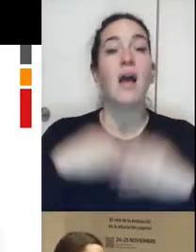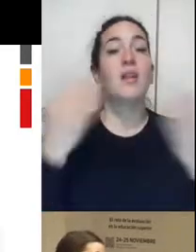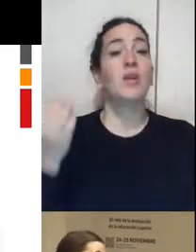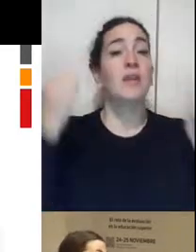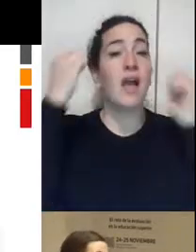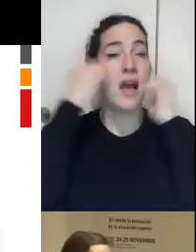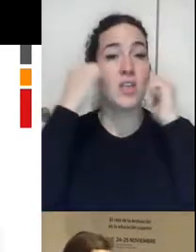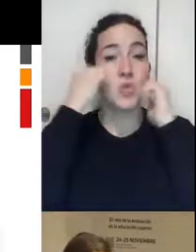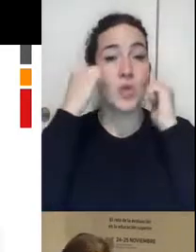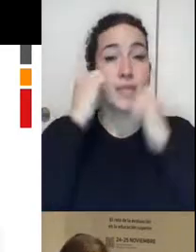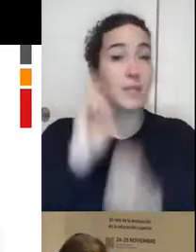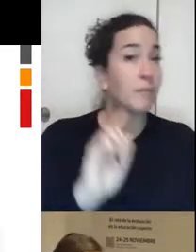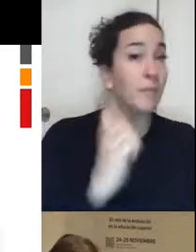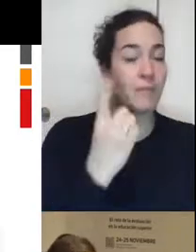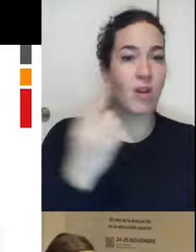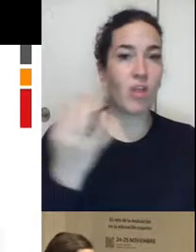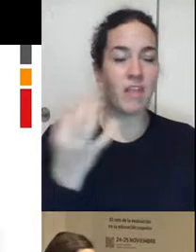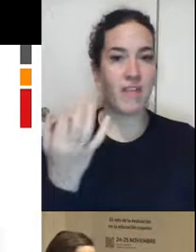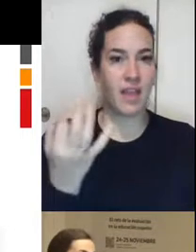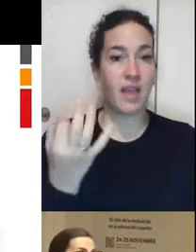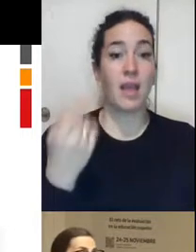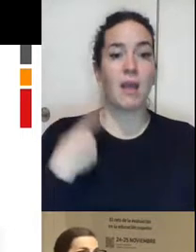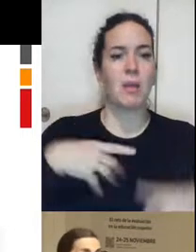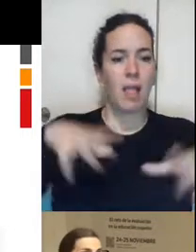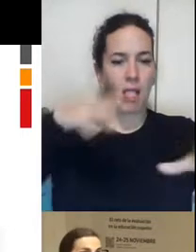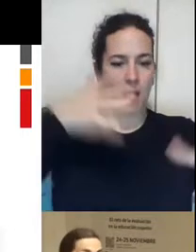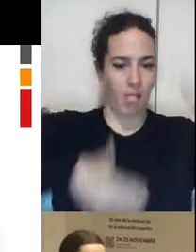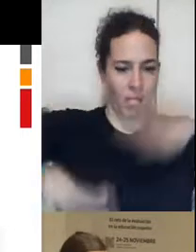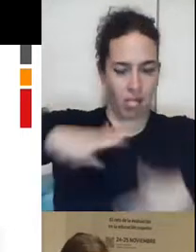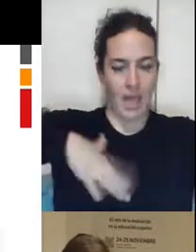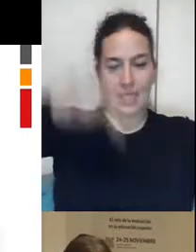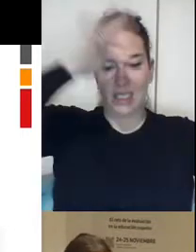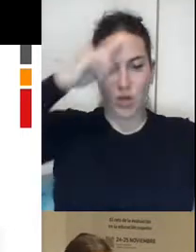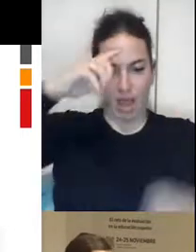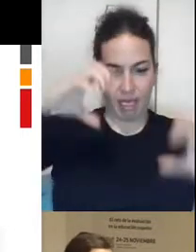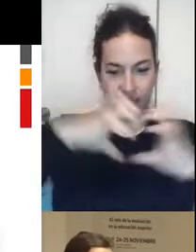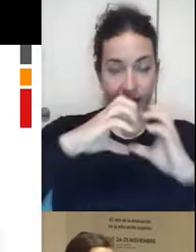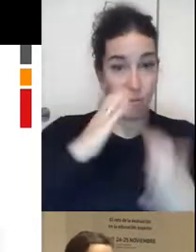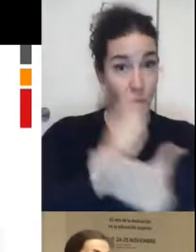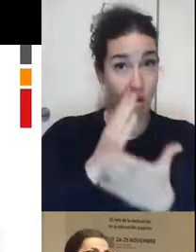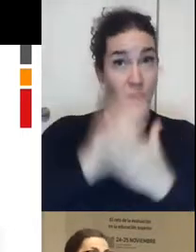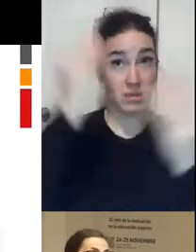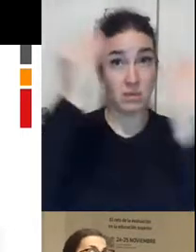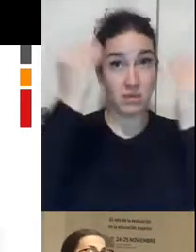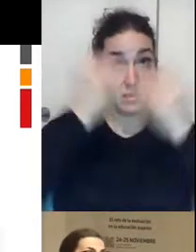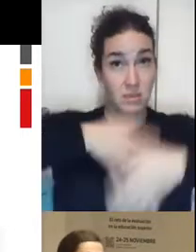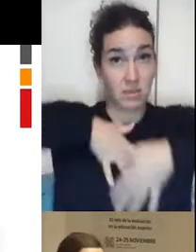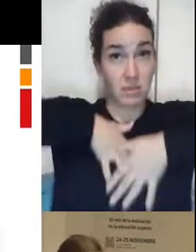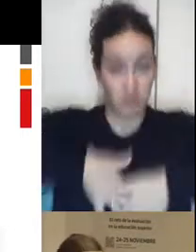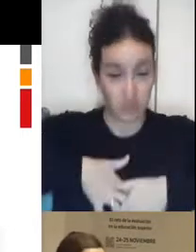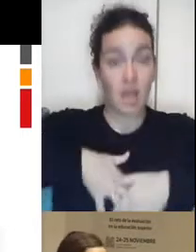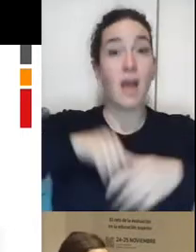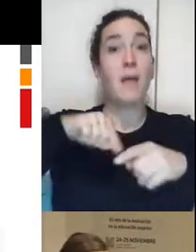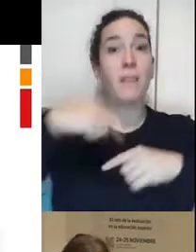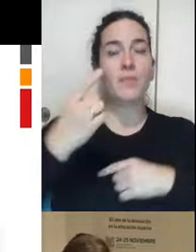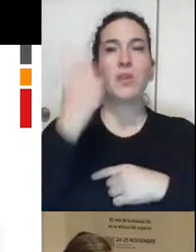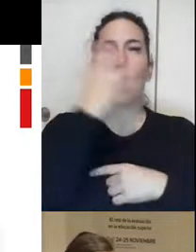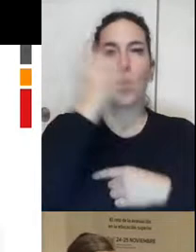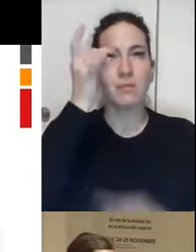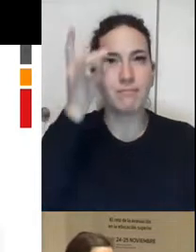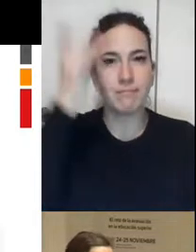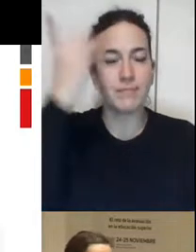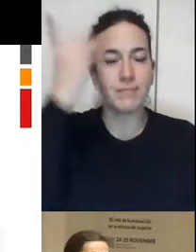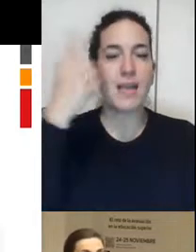en primer lugar, asimilar y entender la teoría sobre el cerebro impartida en clase y, a continuación, inventar el cuento y